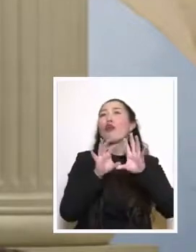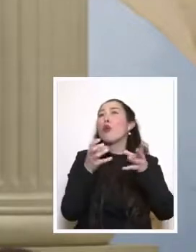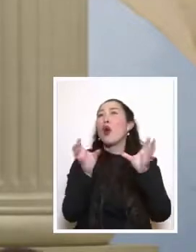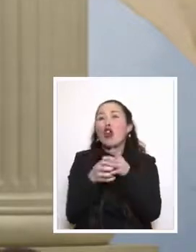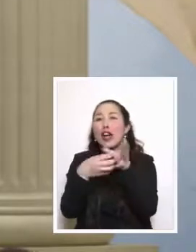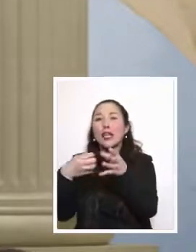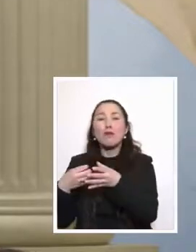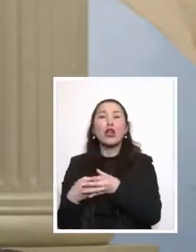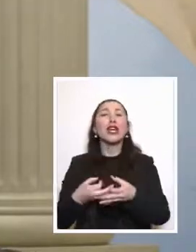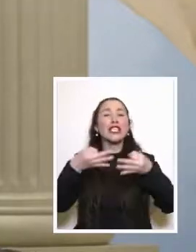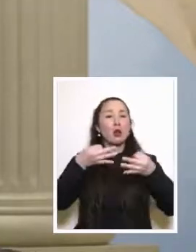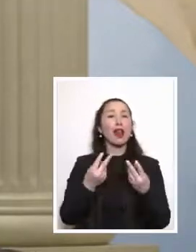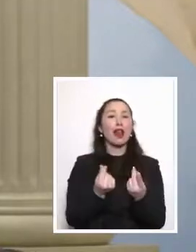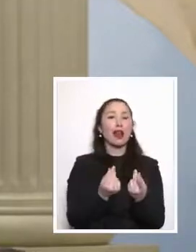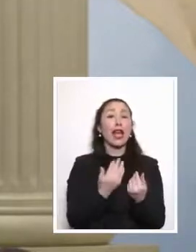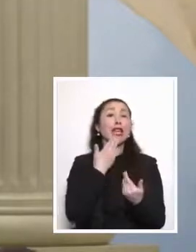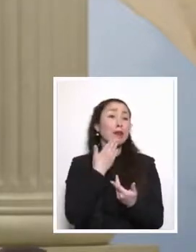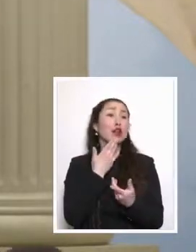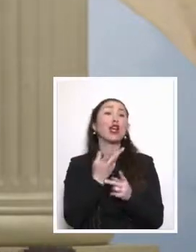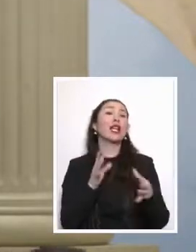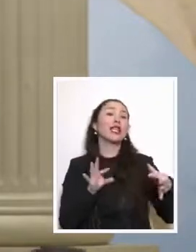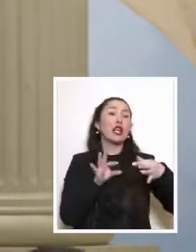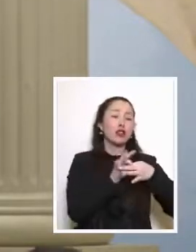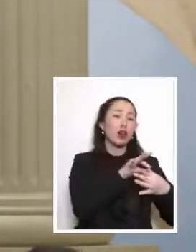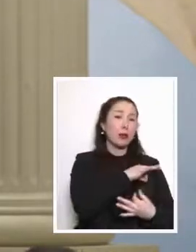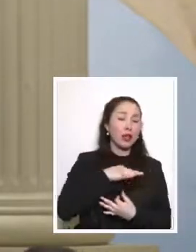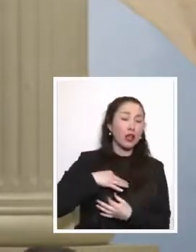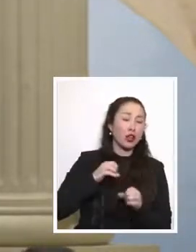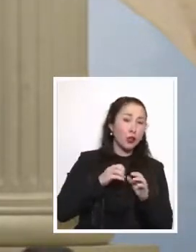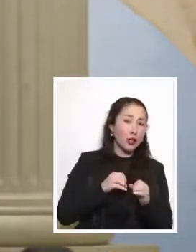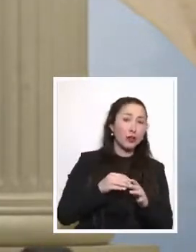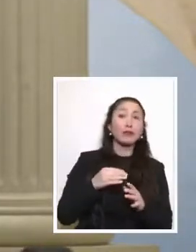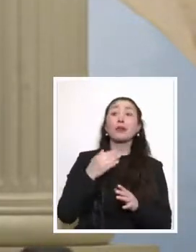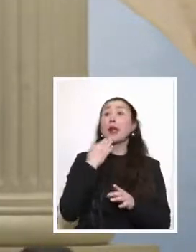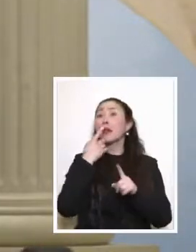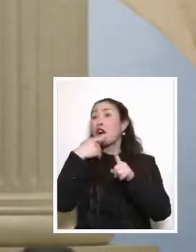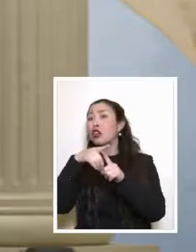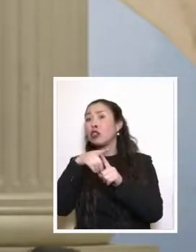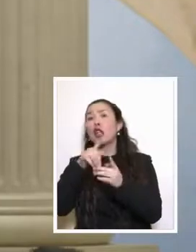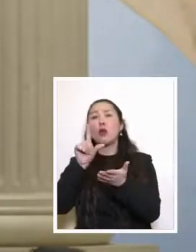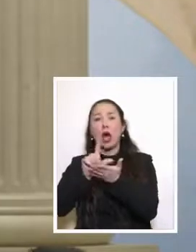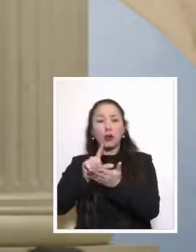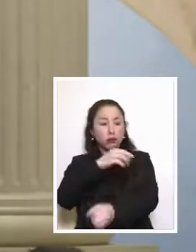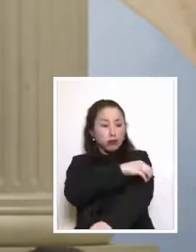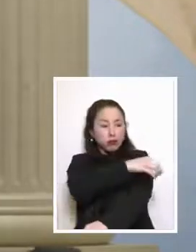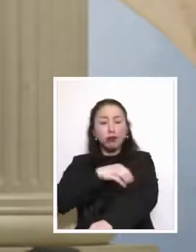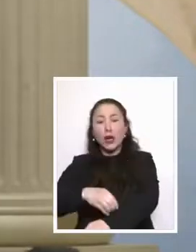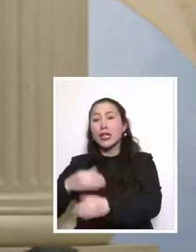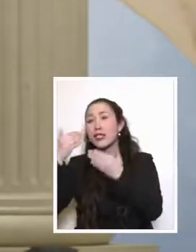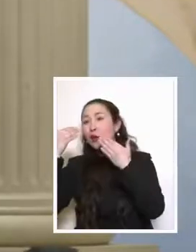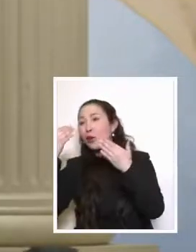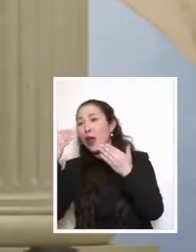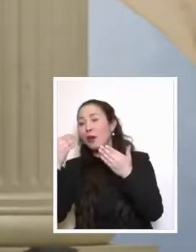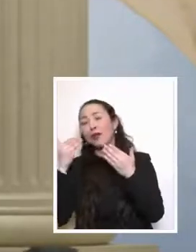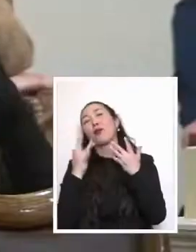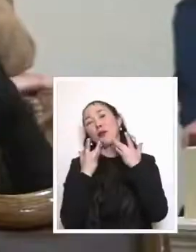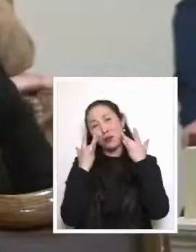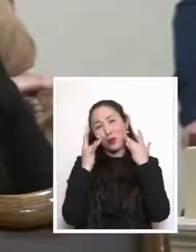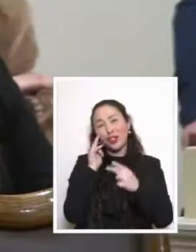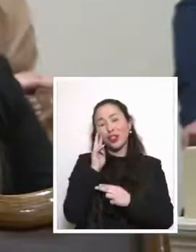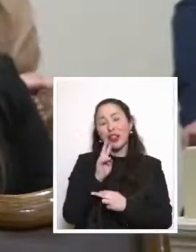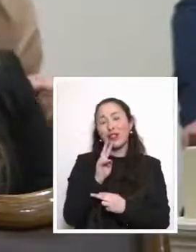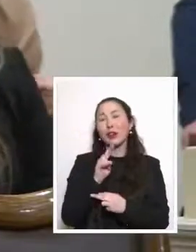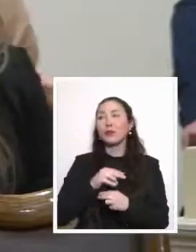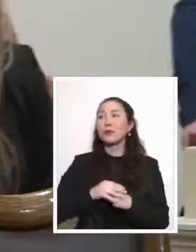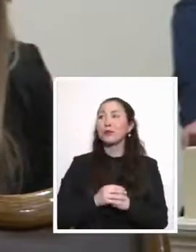de los servicios asociados al Ministerio de Educación. Veo también directores de servicios locales, así que estamos muy contentos por eso. Y también